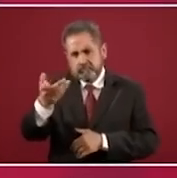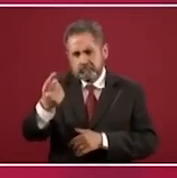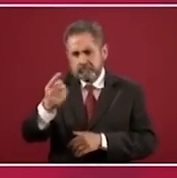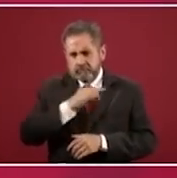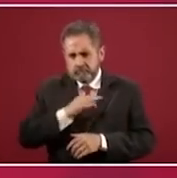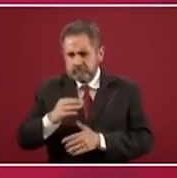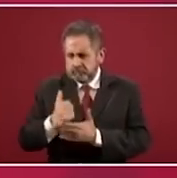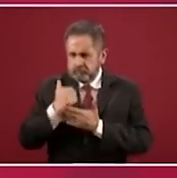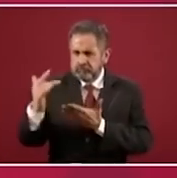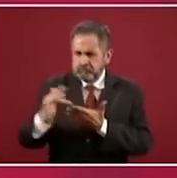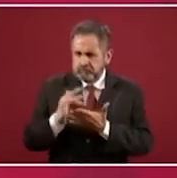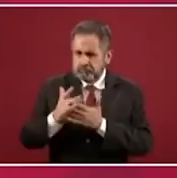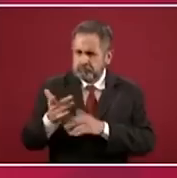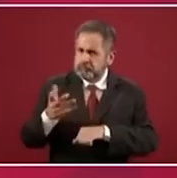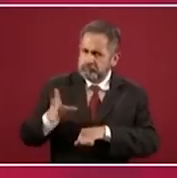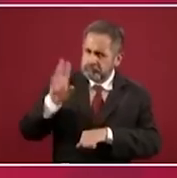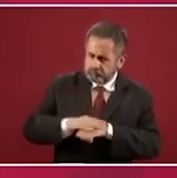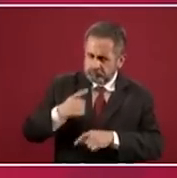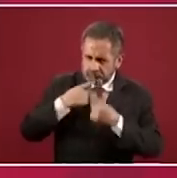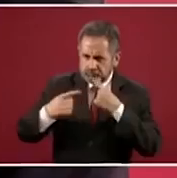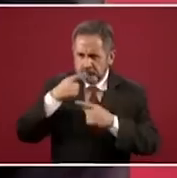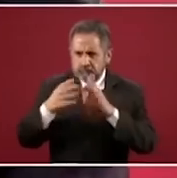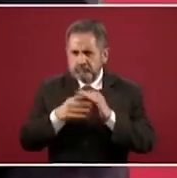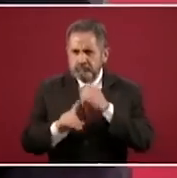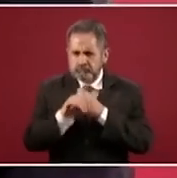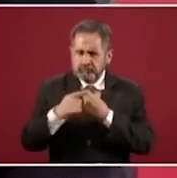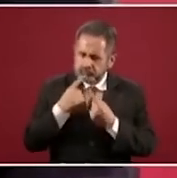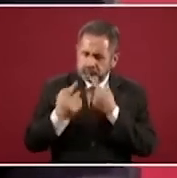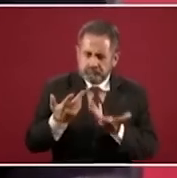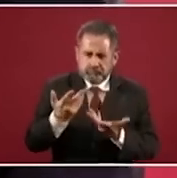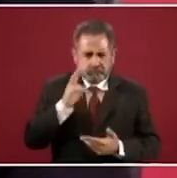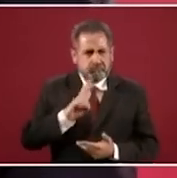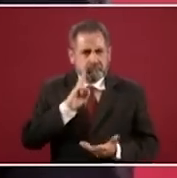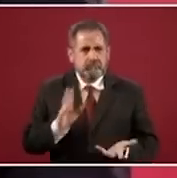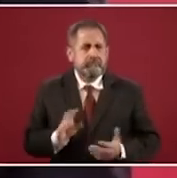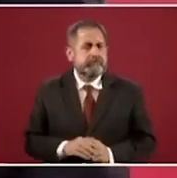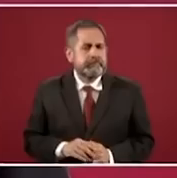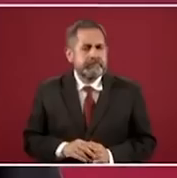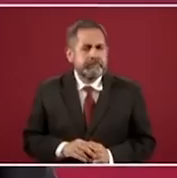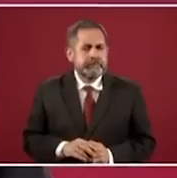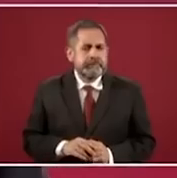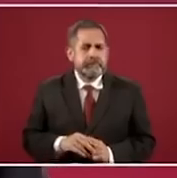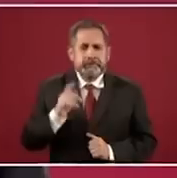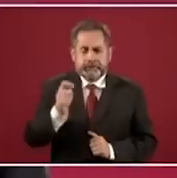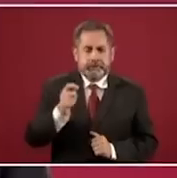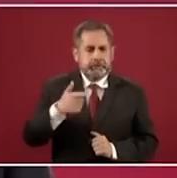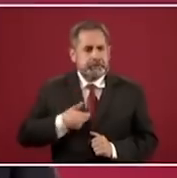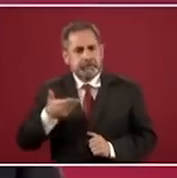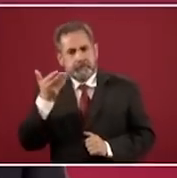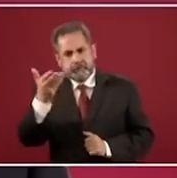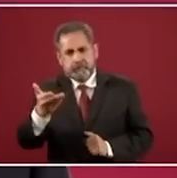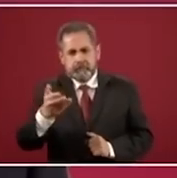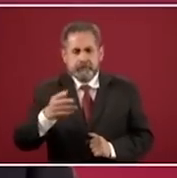nos permitiera resolver nuestro problema, que le solicitaría